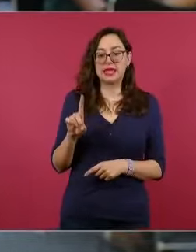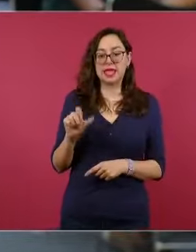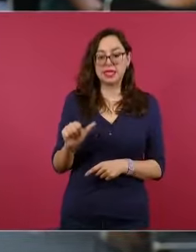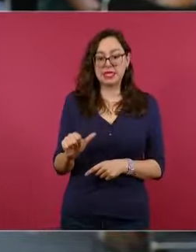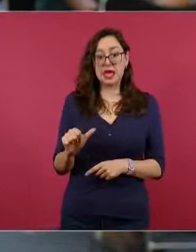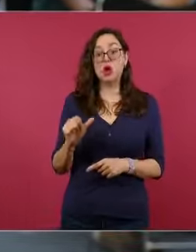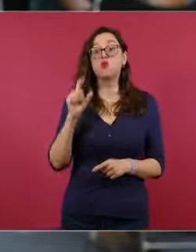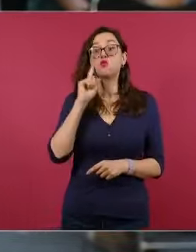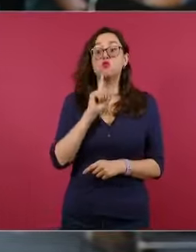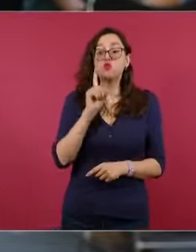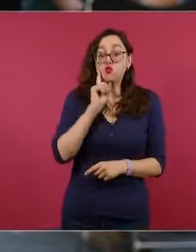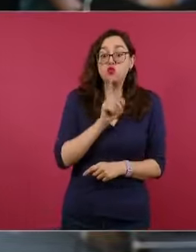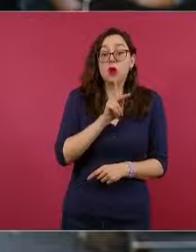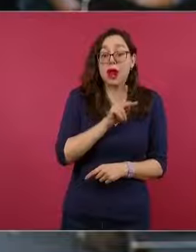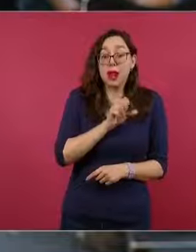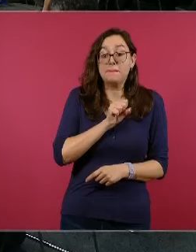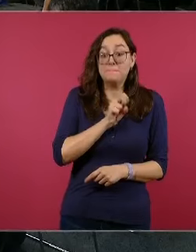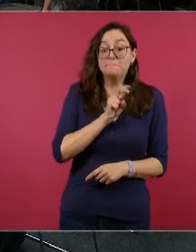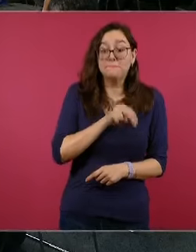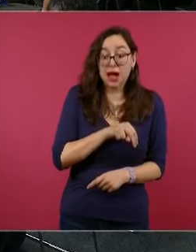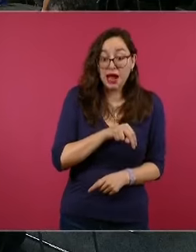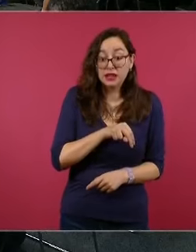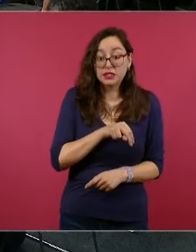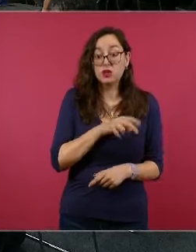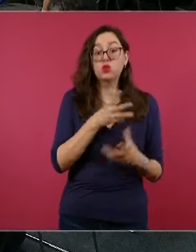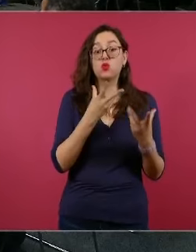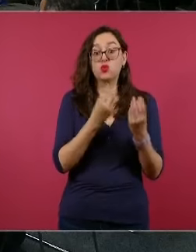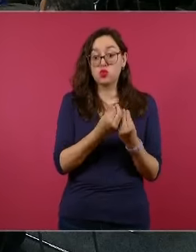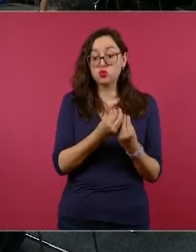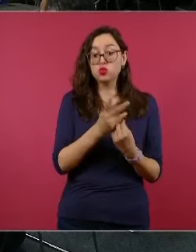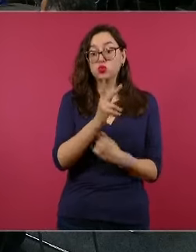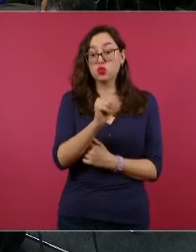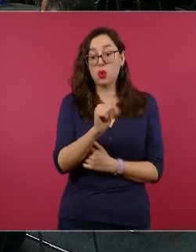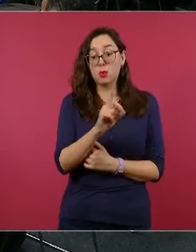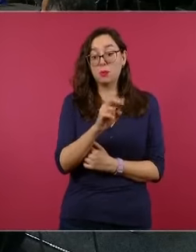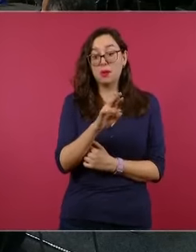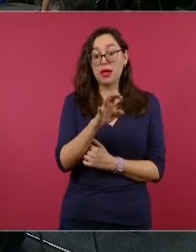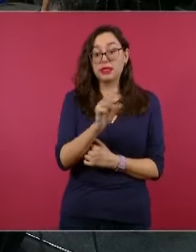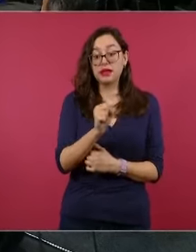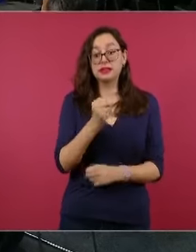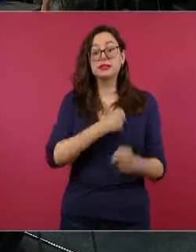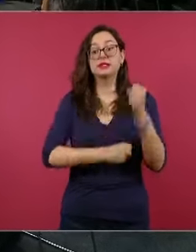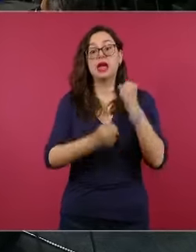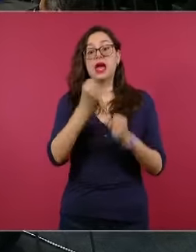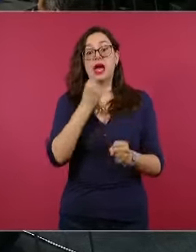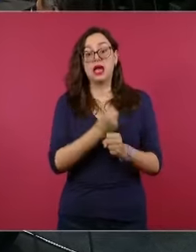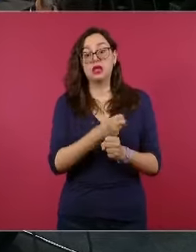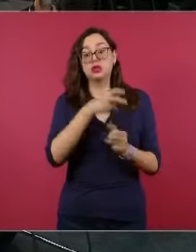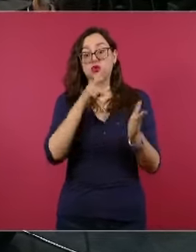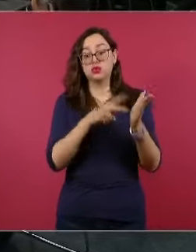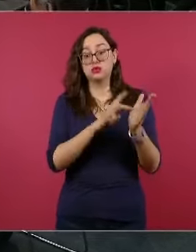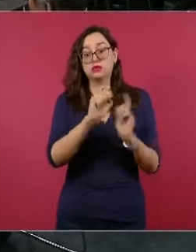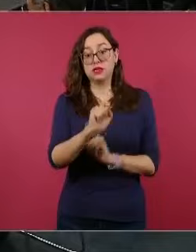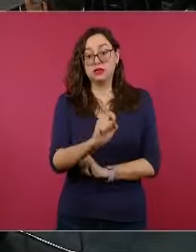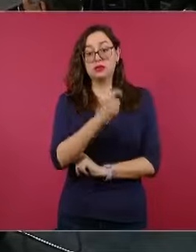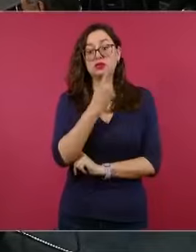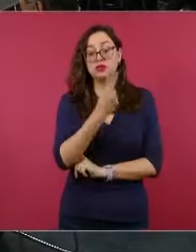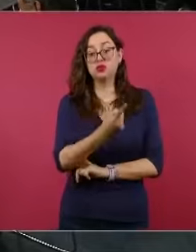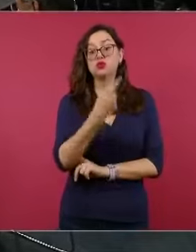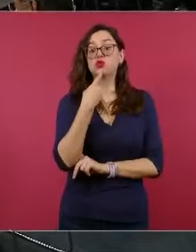panista amiga de padrés eh le pusieron una denuncia en el 21 cuando fue que se quería